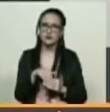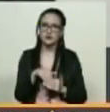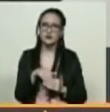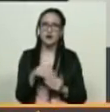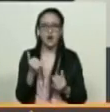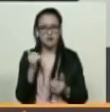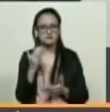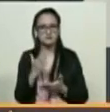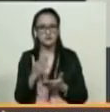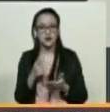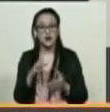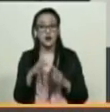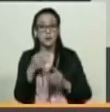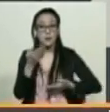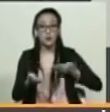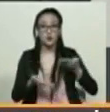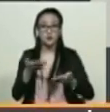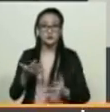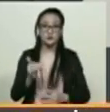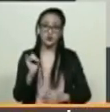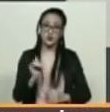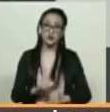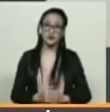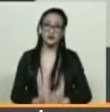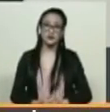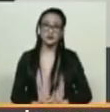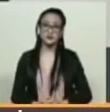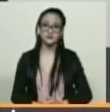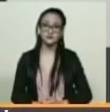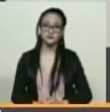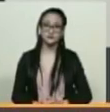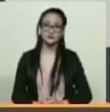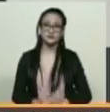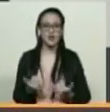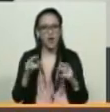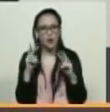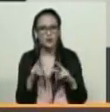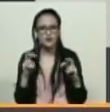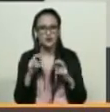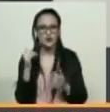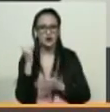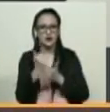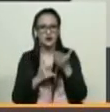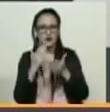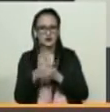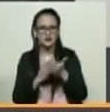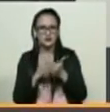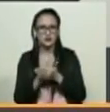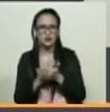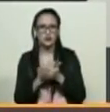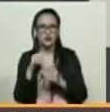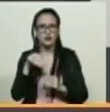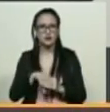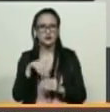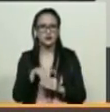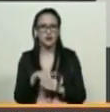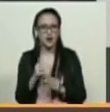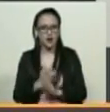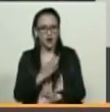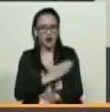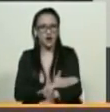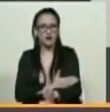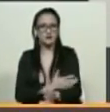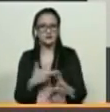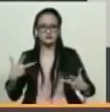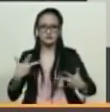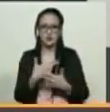Estamos ahorita en la parte de postulaciones. Luego está la parte de auditoría del registro electoral. Ya pasó la auditoría del registro electoral previo, que se